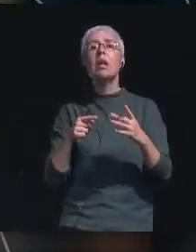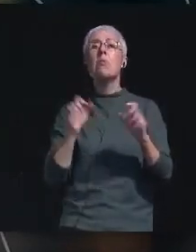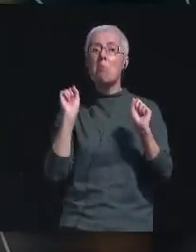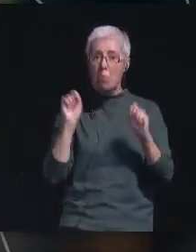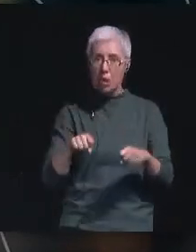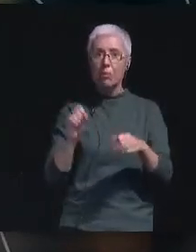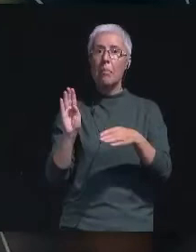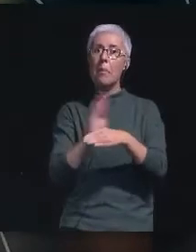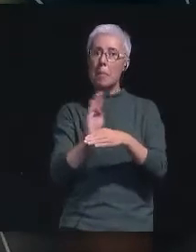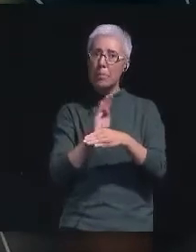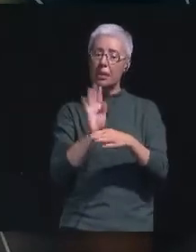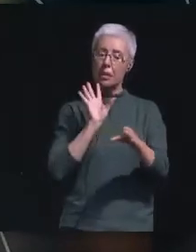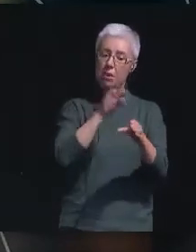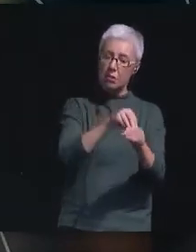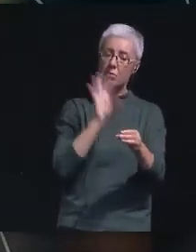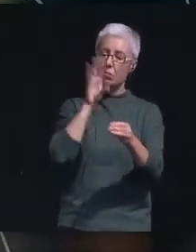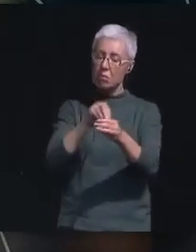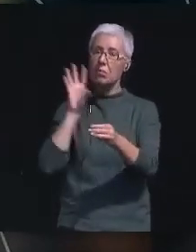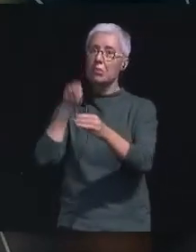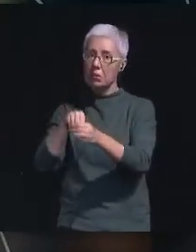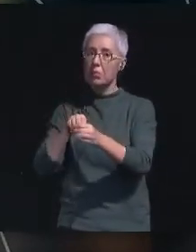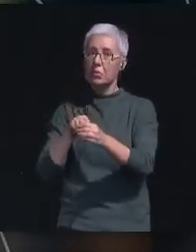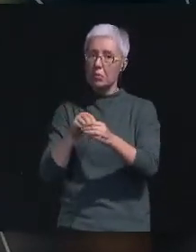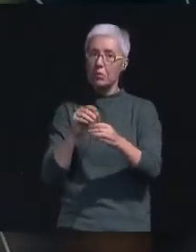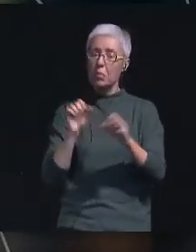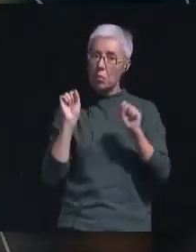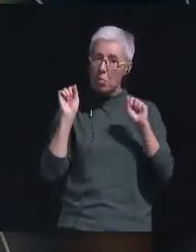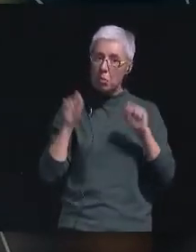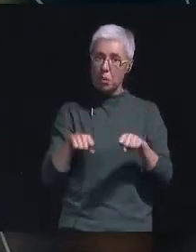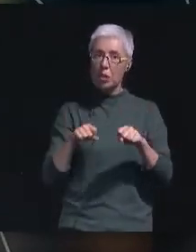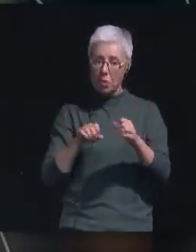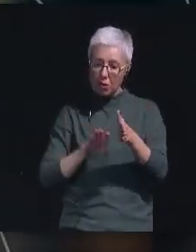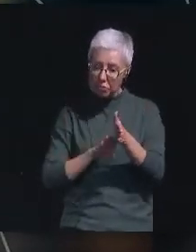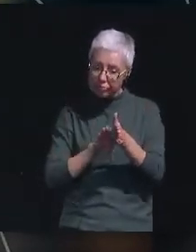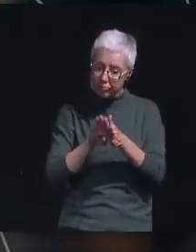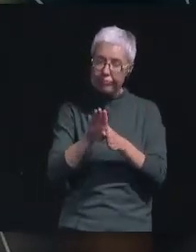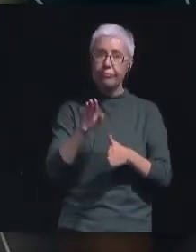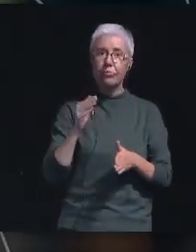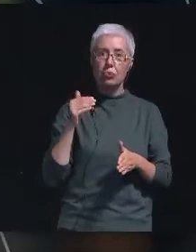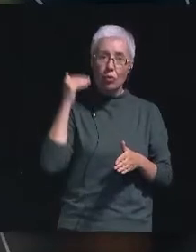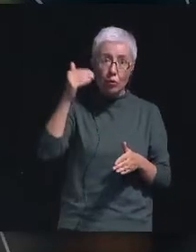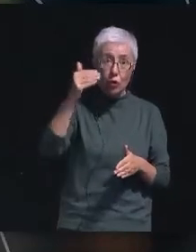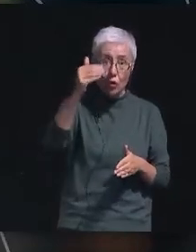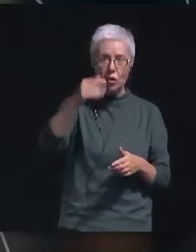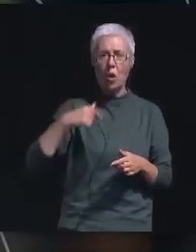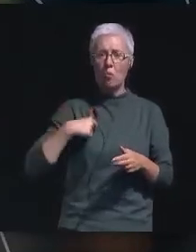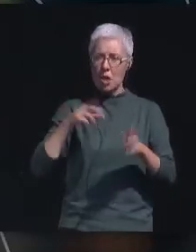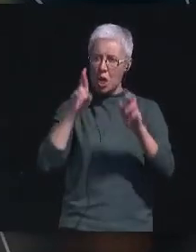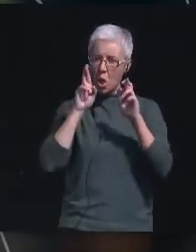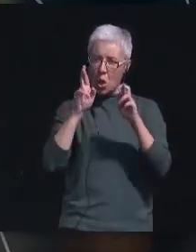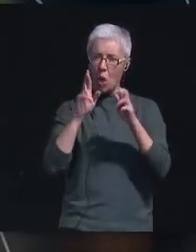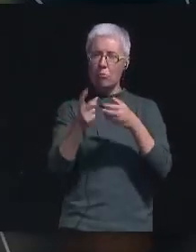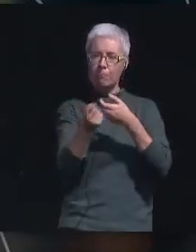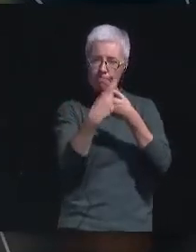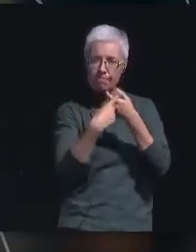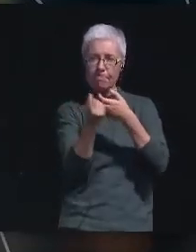muy importantes y muy buenas, donde tiene que desarrollarse nuestro modelo productivo y donde animo a todos los emprendedores y emprendedoras que nos